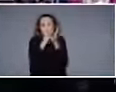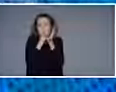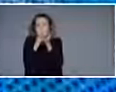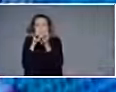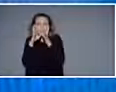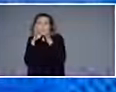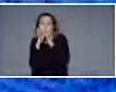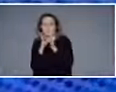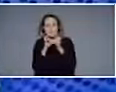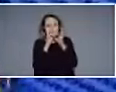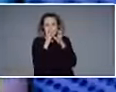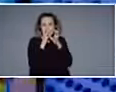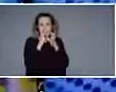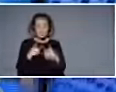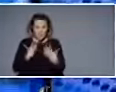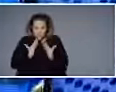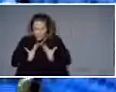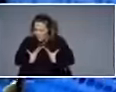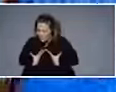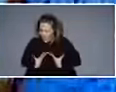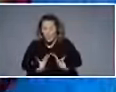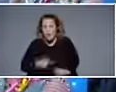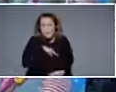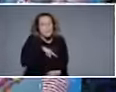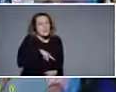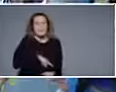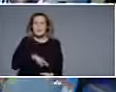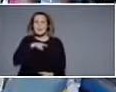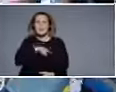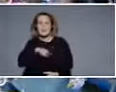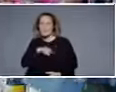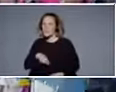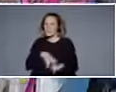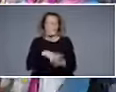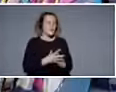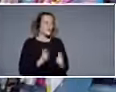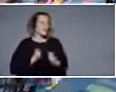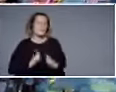situación y esta depresión. Esto es un